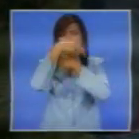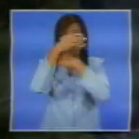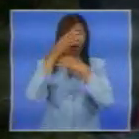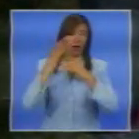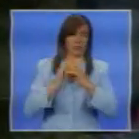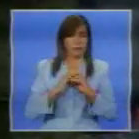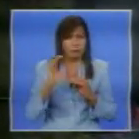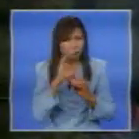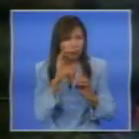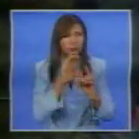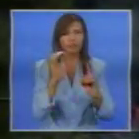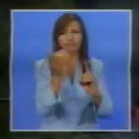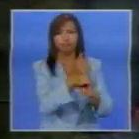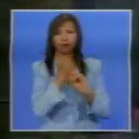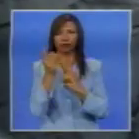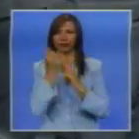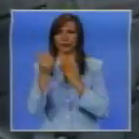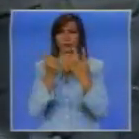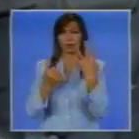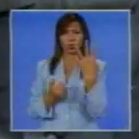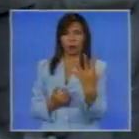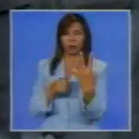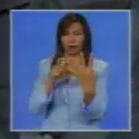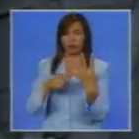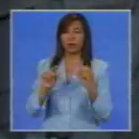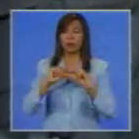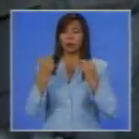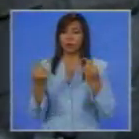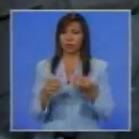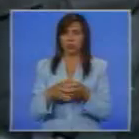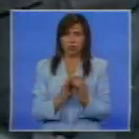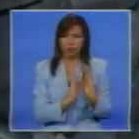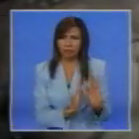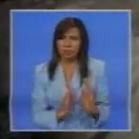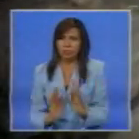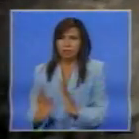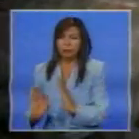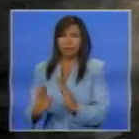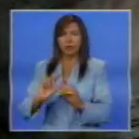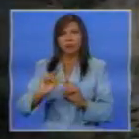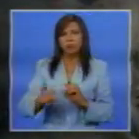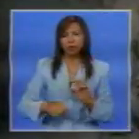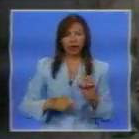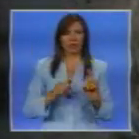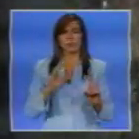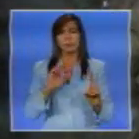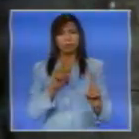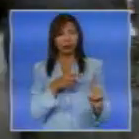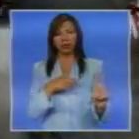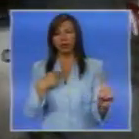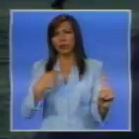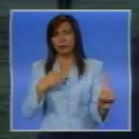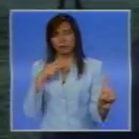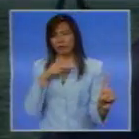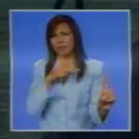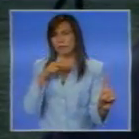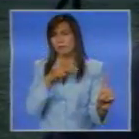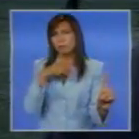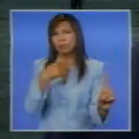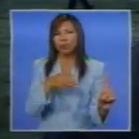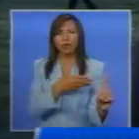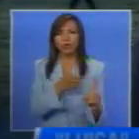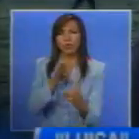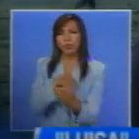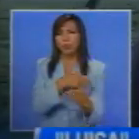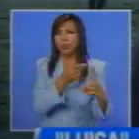4 sujetos, quienes formarían parte de una bien organizada banda delictiva, quienes rondaban a su víctima diariamente. Me